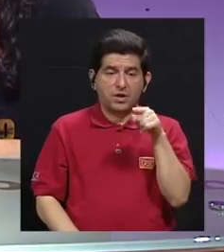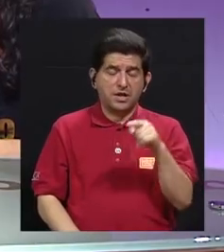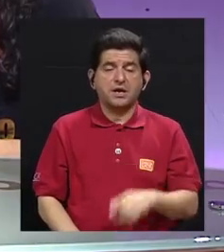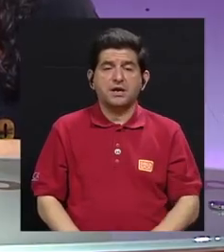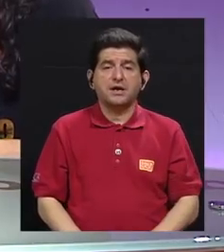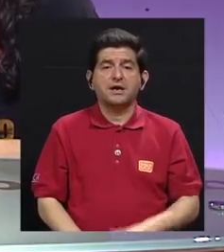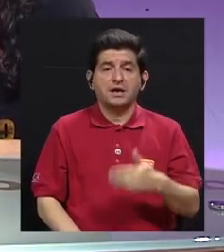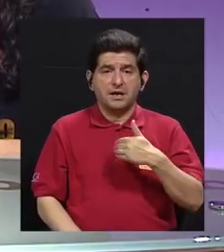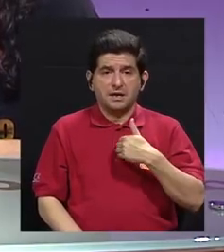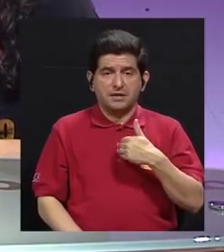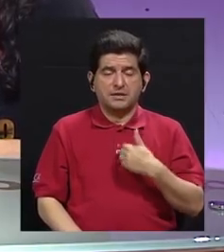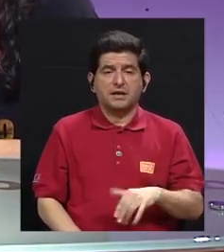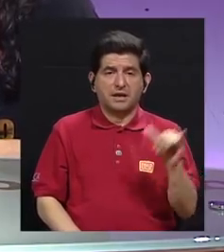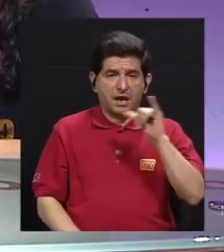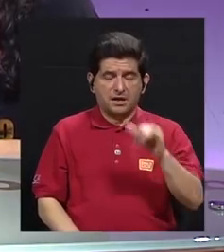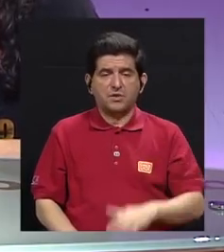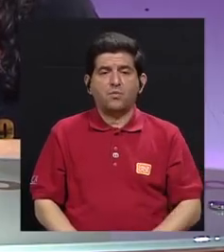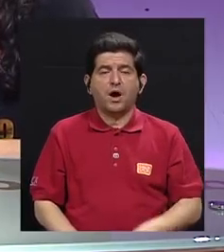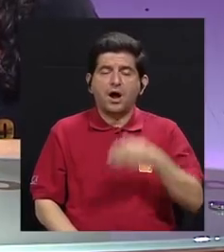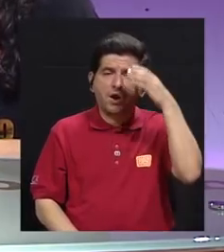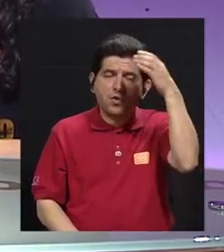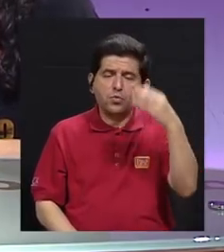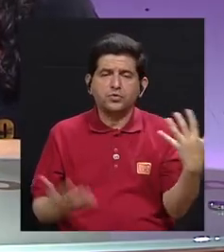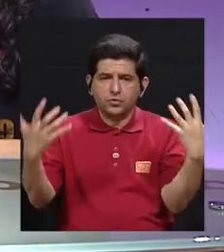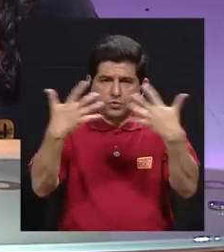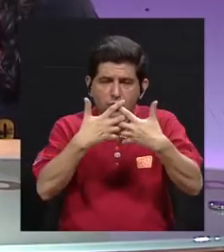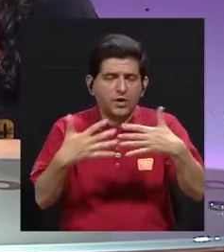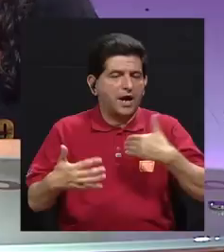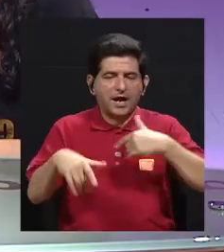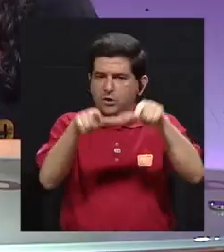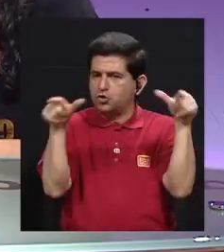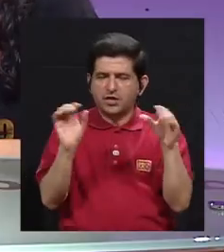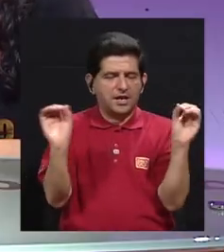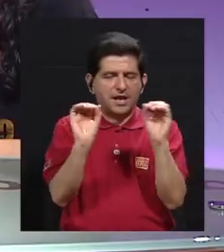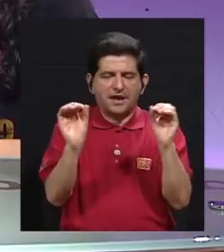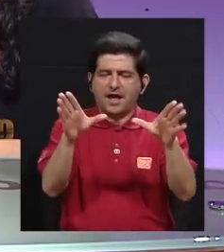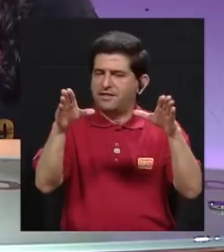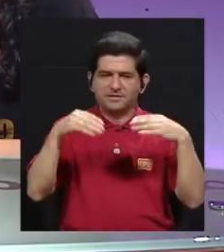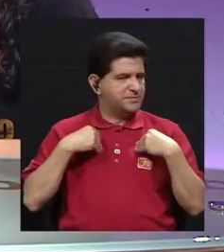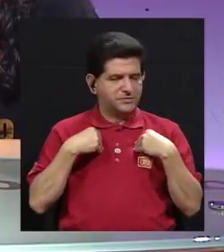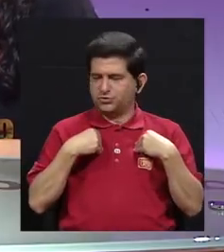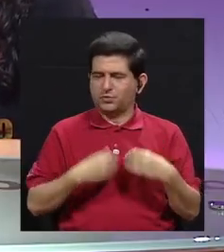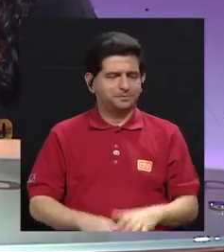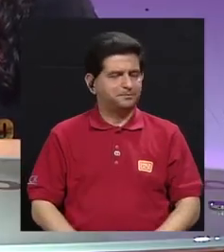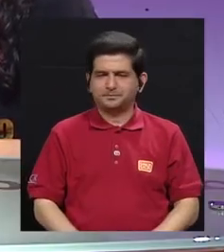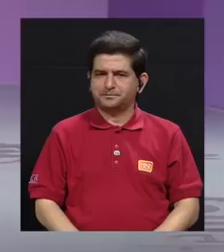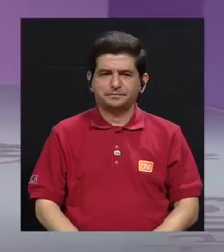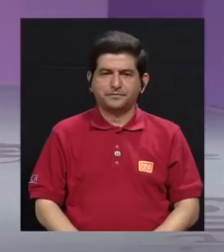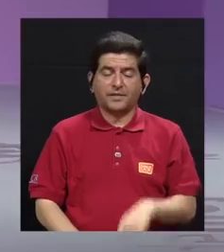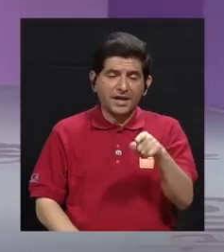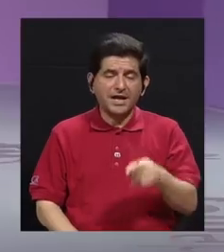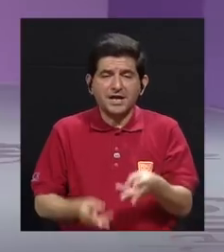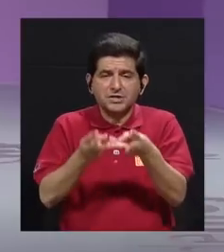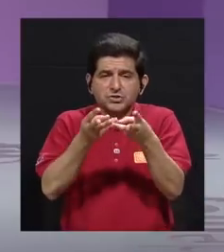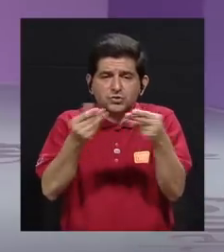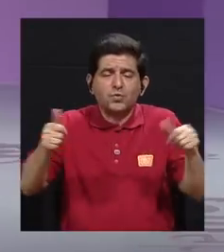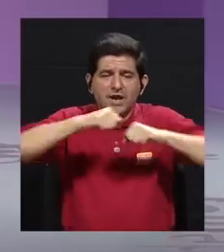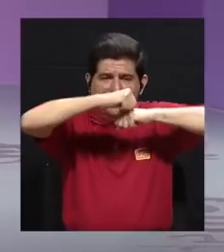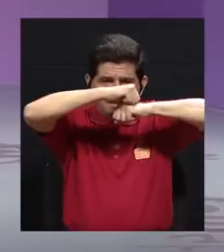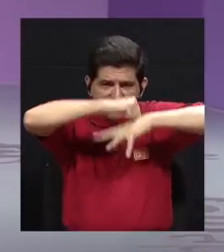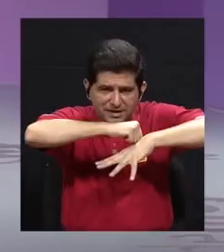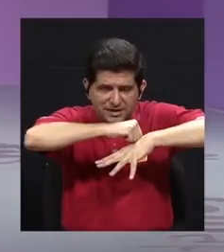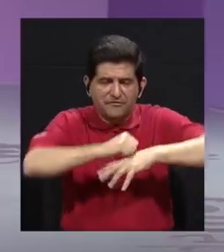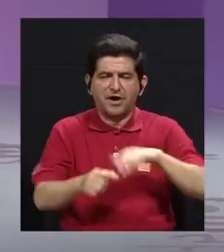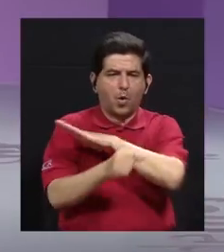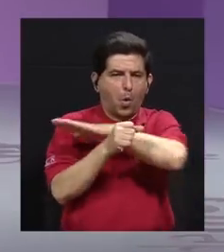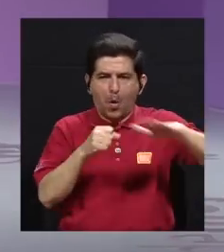mestiza, culturalmente, pero también racialmente, que no tenía lugar en ningún lado. O sea, un desarraigo